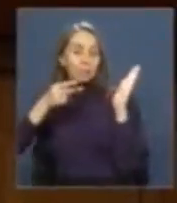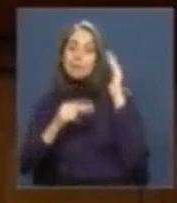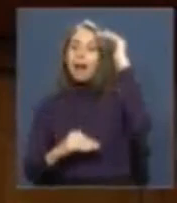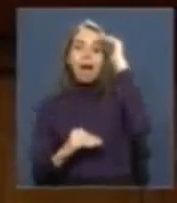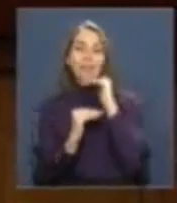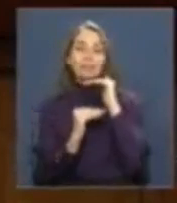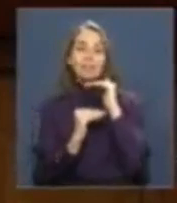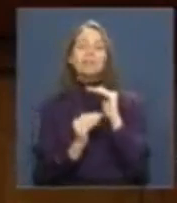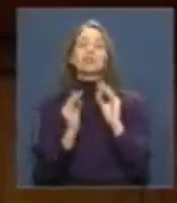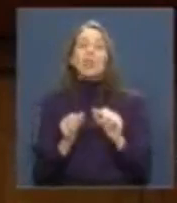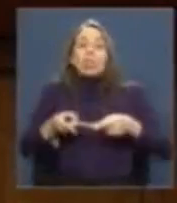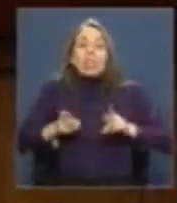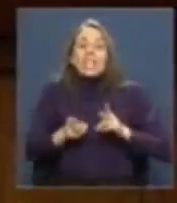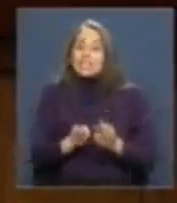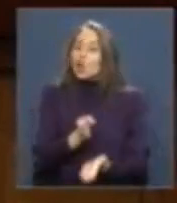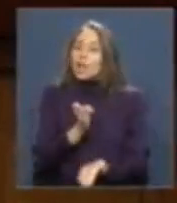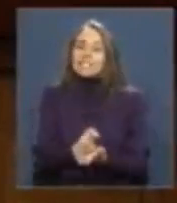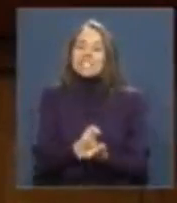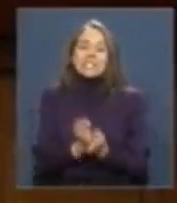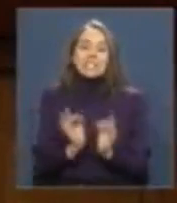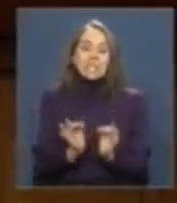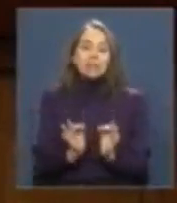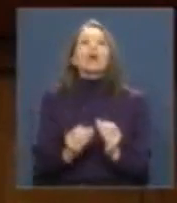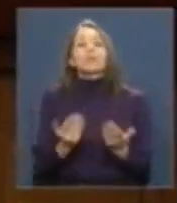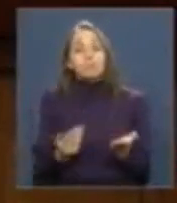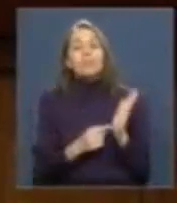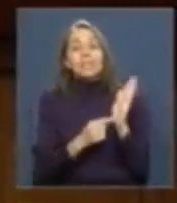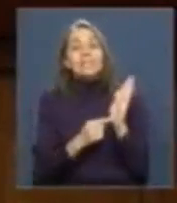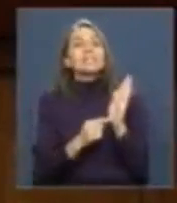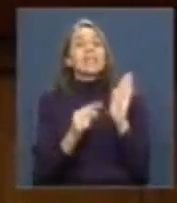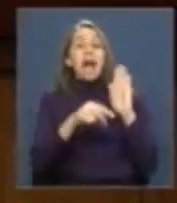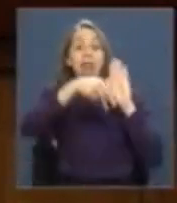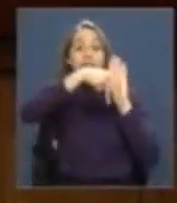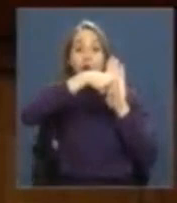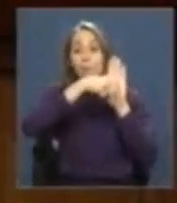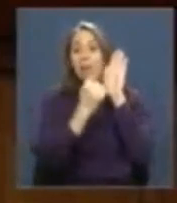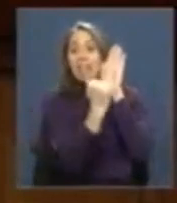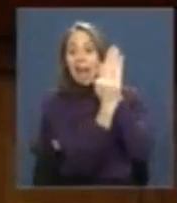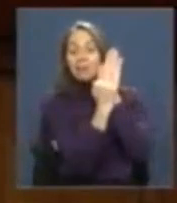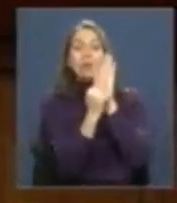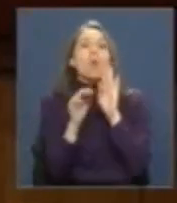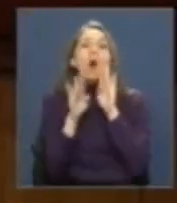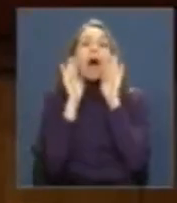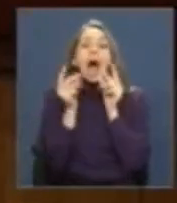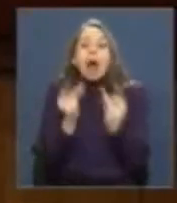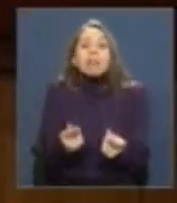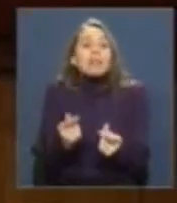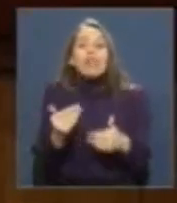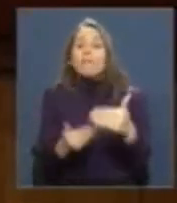estricto lo que confirma la vigencia en acto finalmente el académico